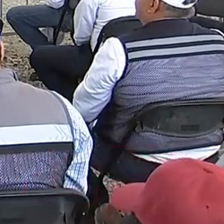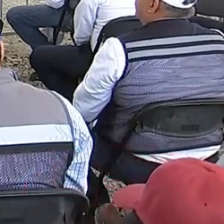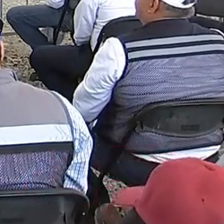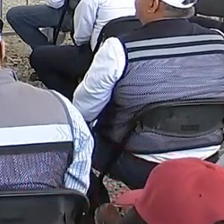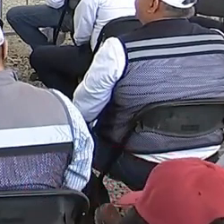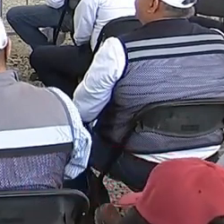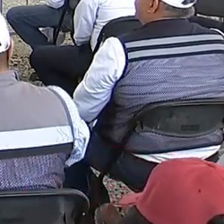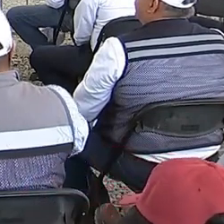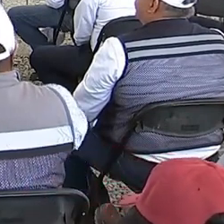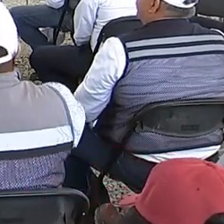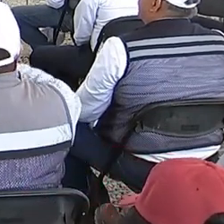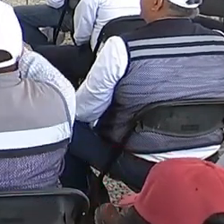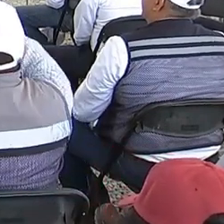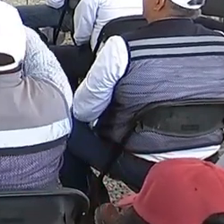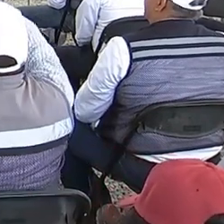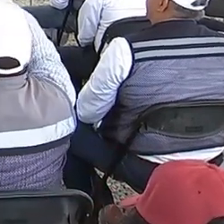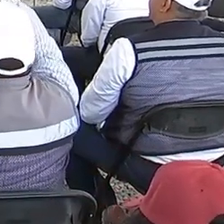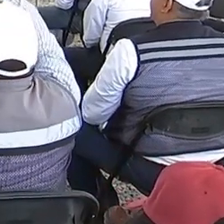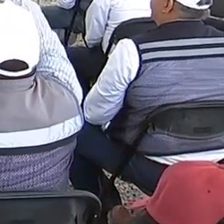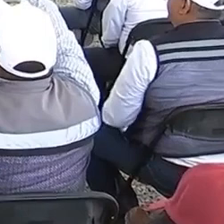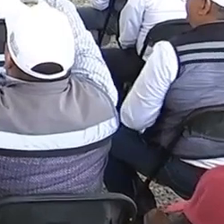Sauri.